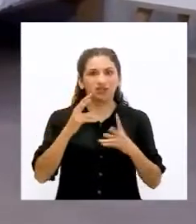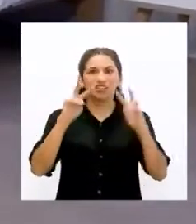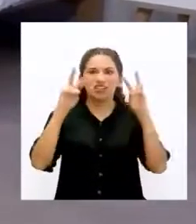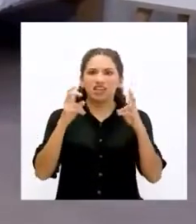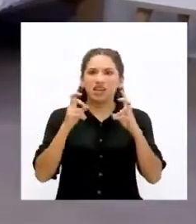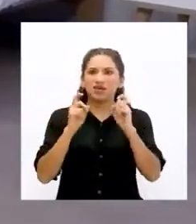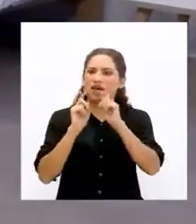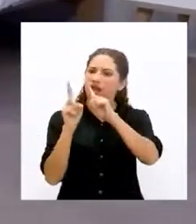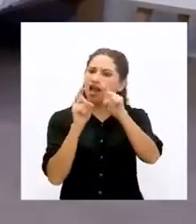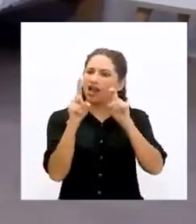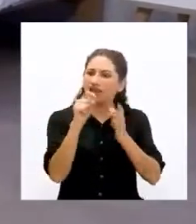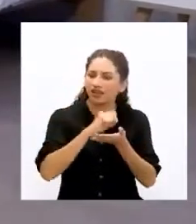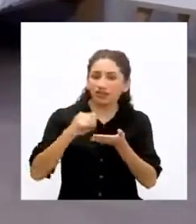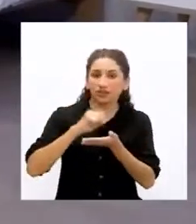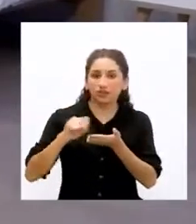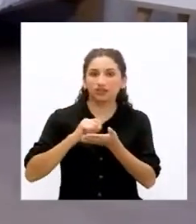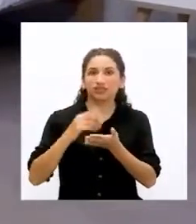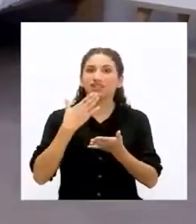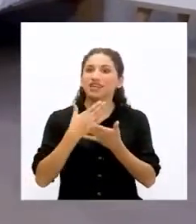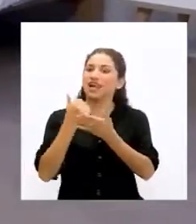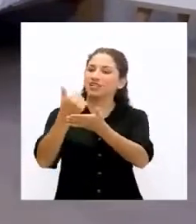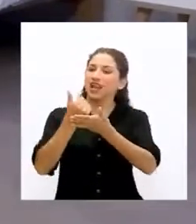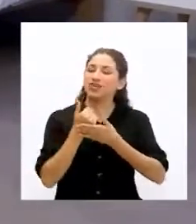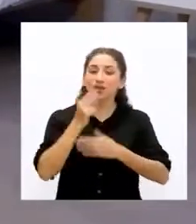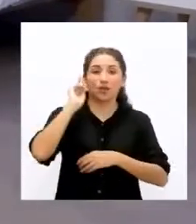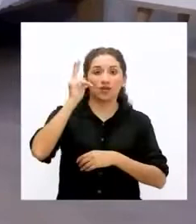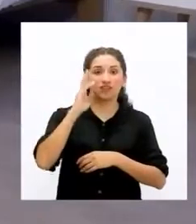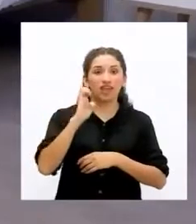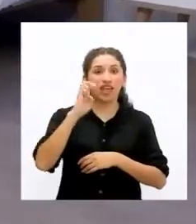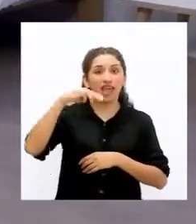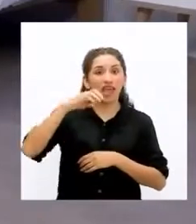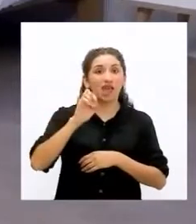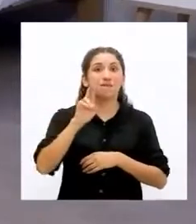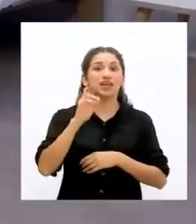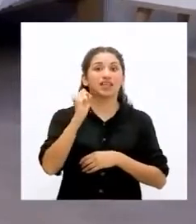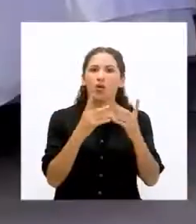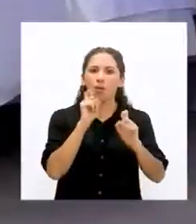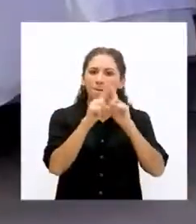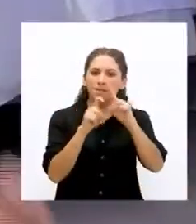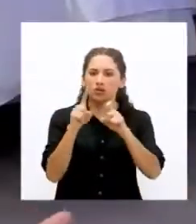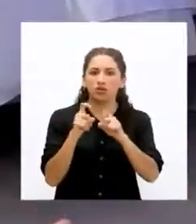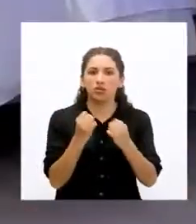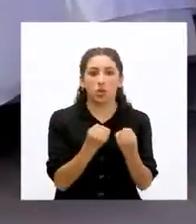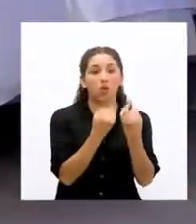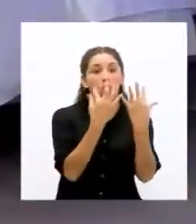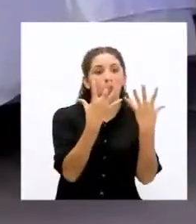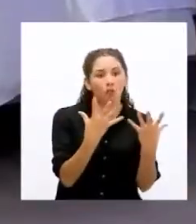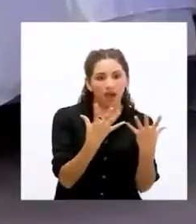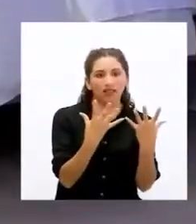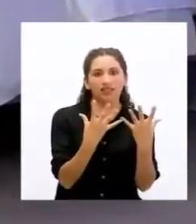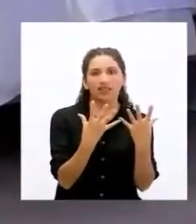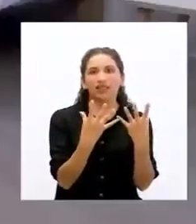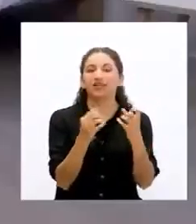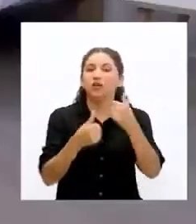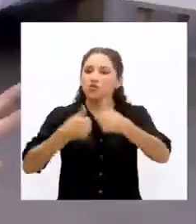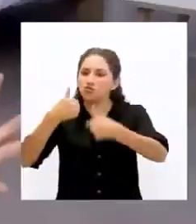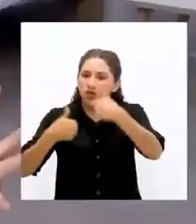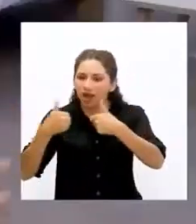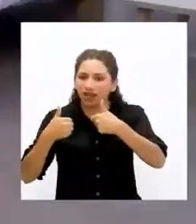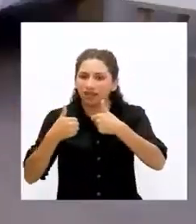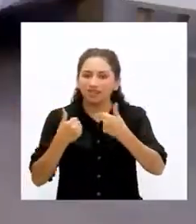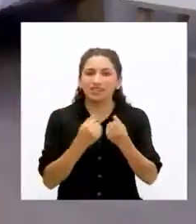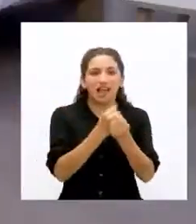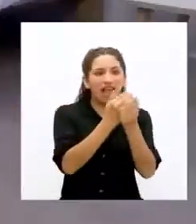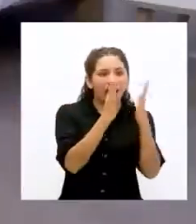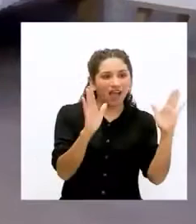encuestas. Con la ayuda del profesor Emerson, aprendimos acerca de las preguntas abiertas o cerradas y